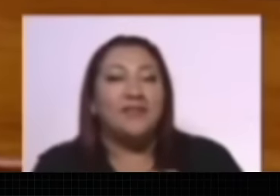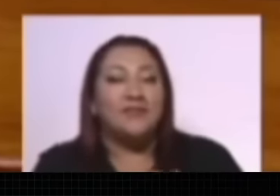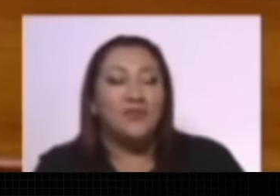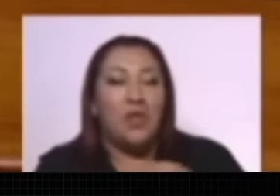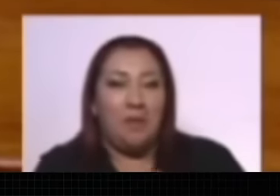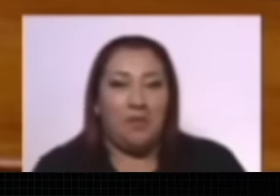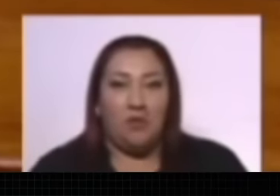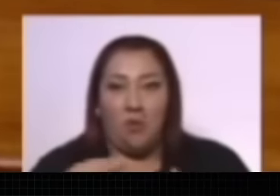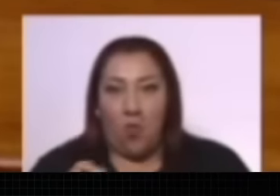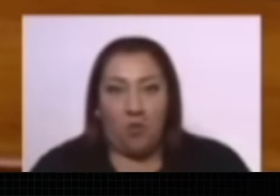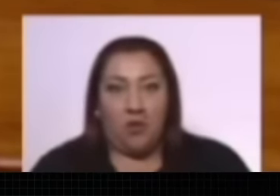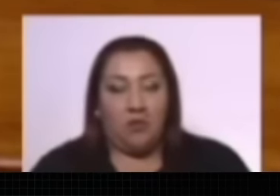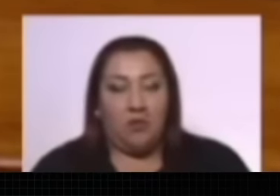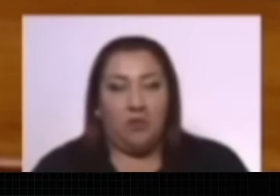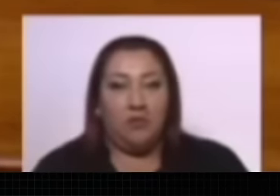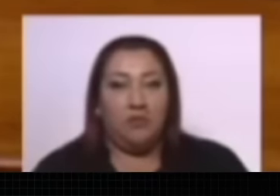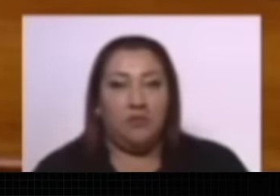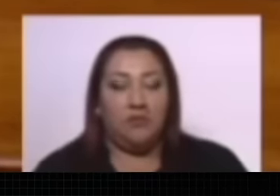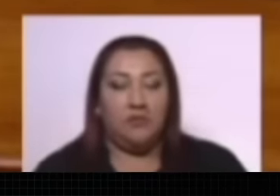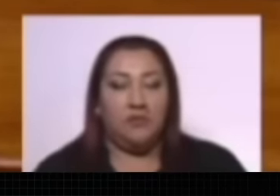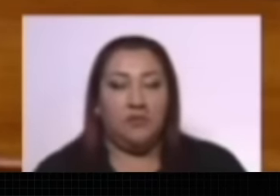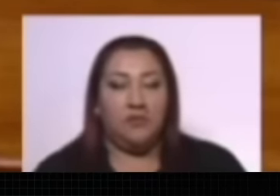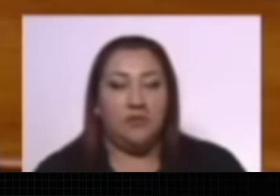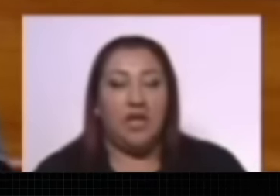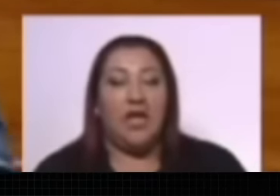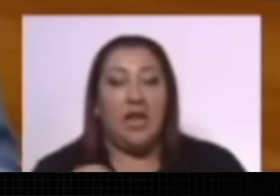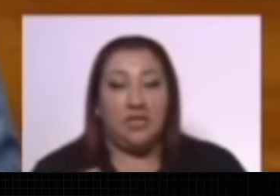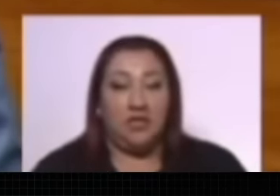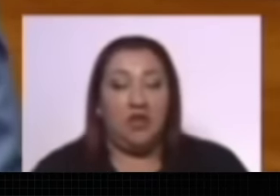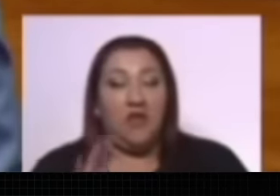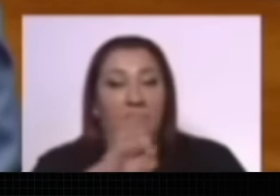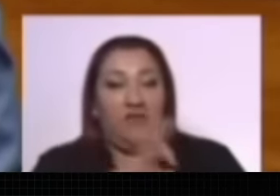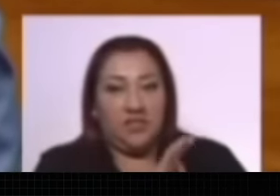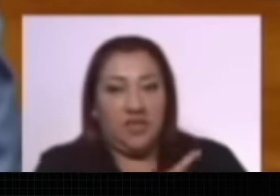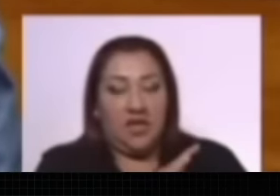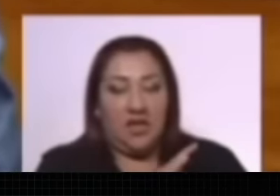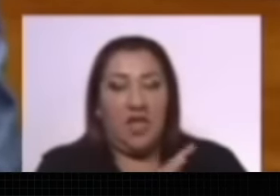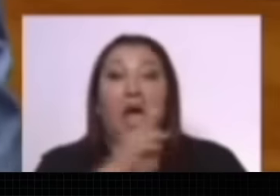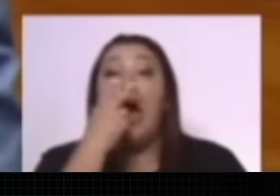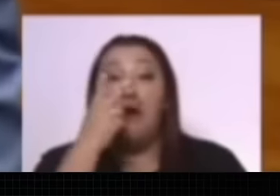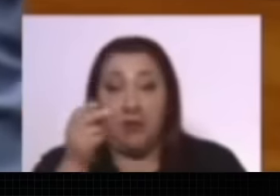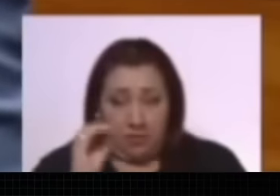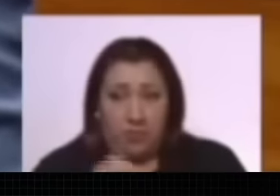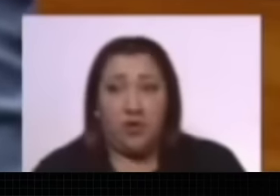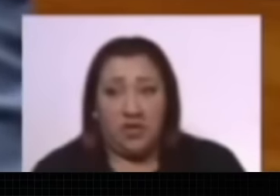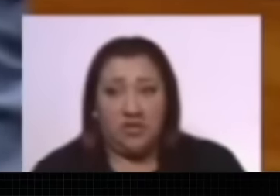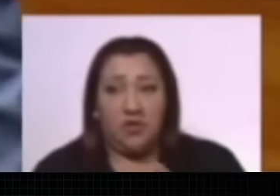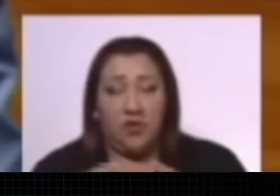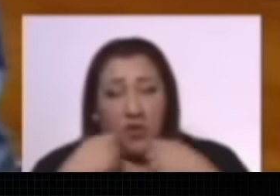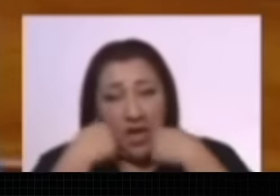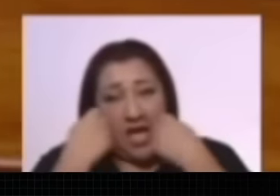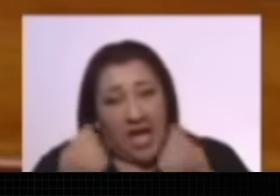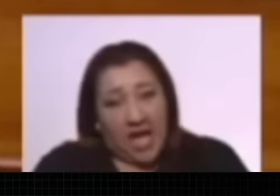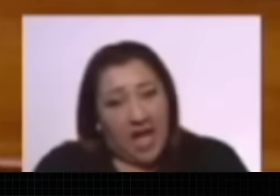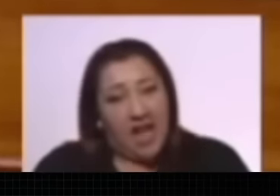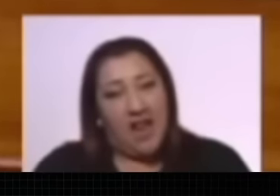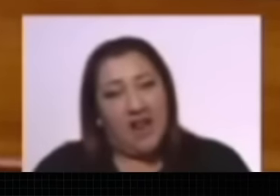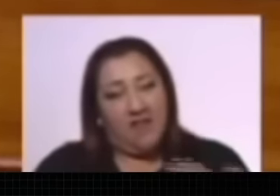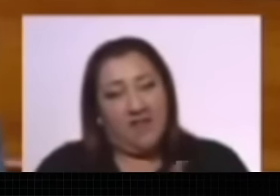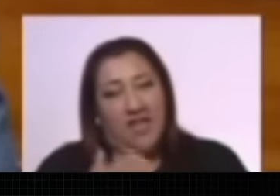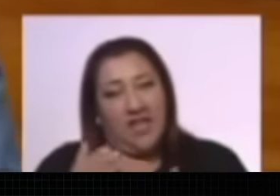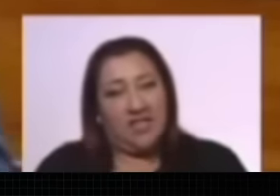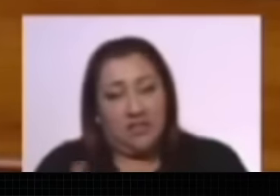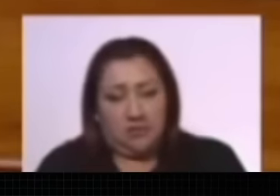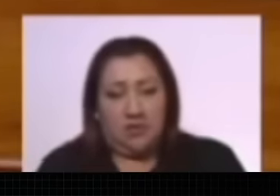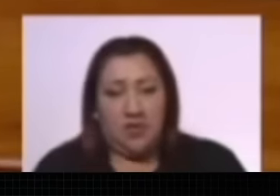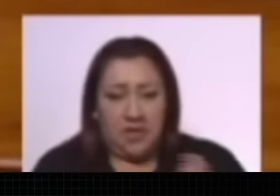del Ministerio Público a la señora fiscal de la Nación. Hay que ponerse en todo caso un regalito y ponerse pues en una